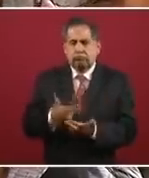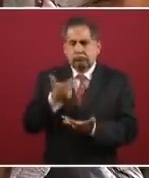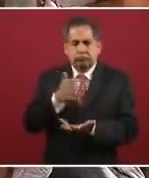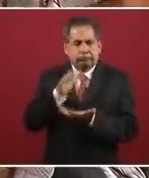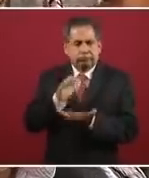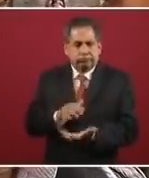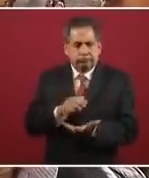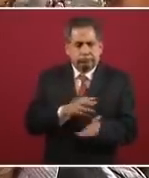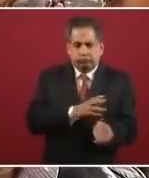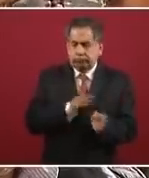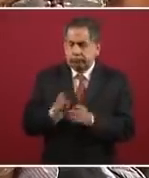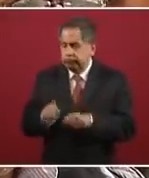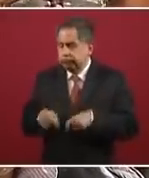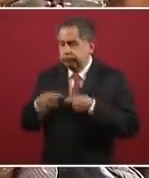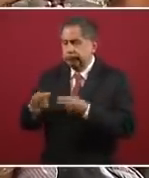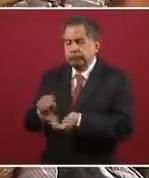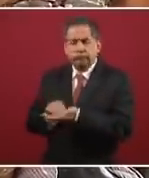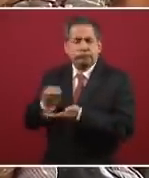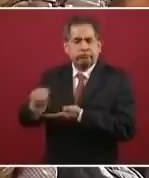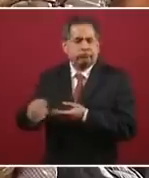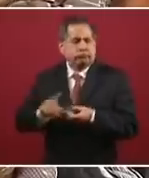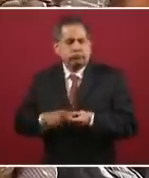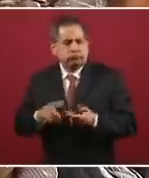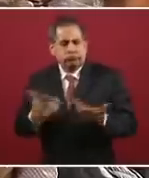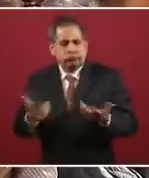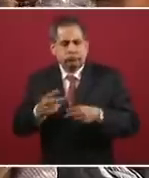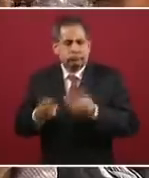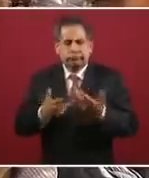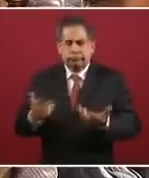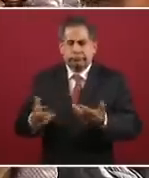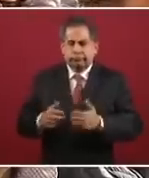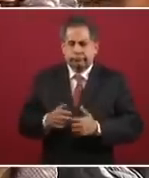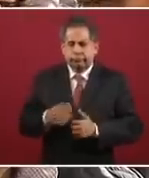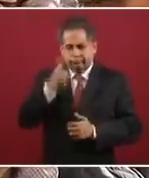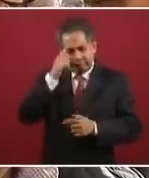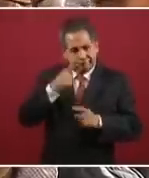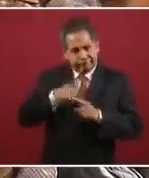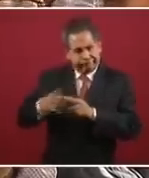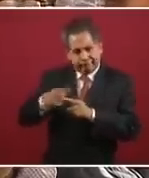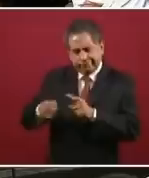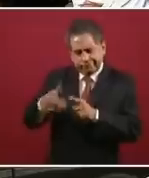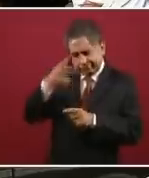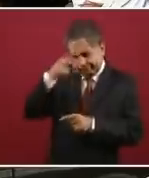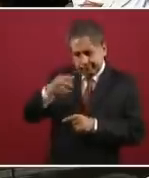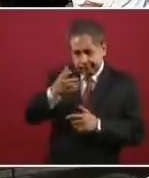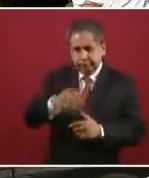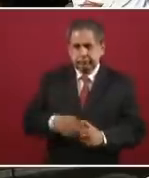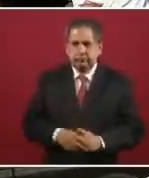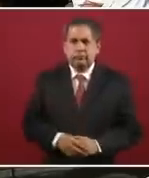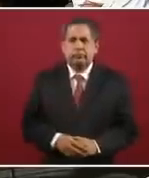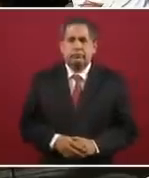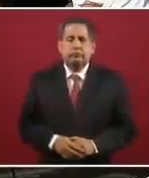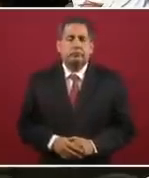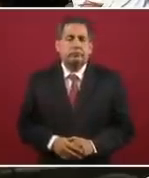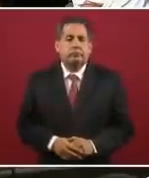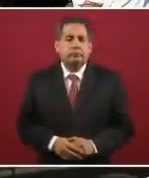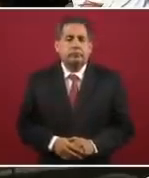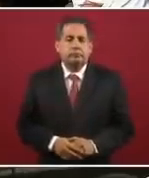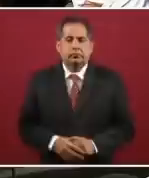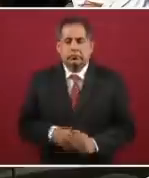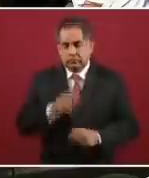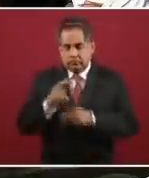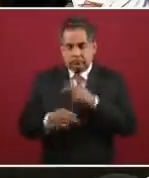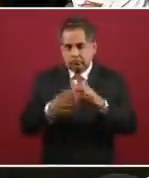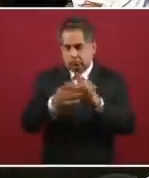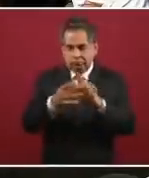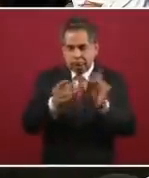va a redirigir y en qué se va a aplicar o en acciones para otras actividades en México? Gracias. Bueno, muchas gracias. Les voy a